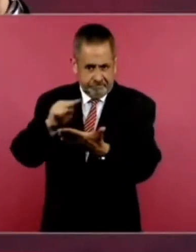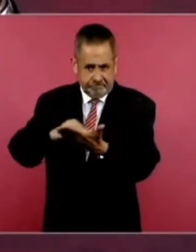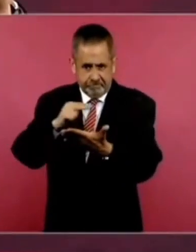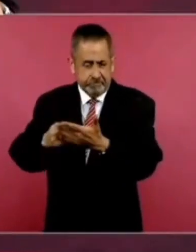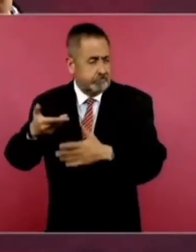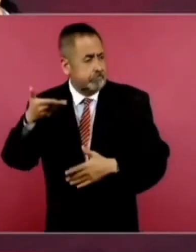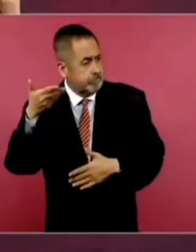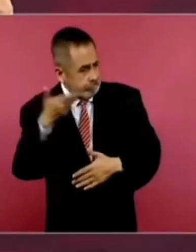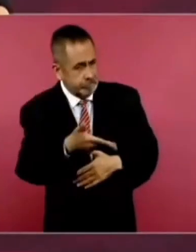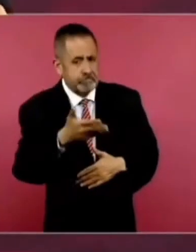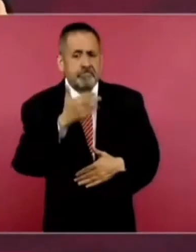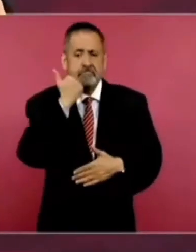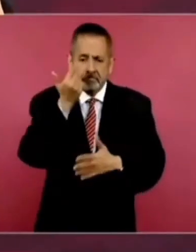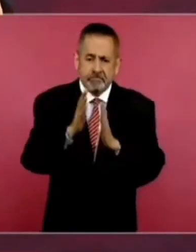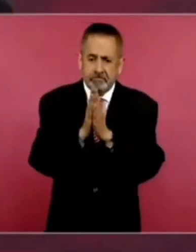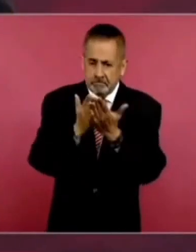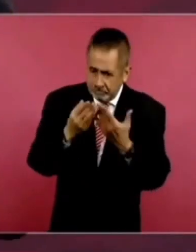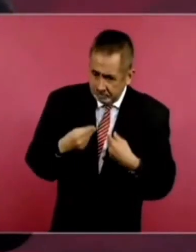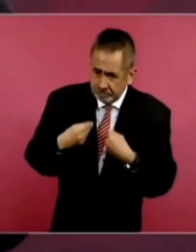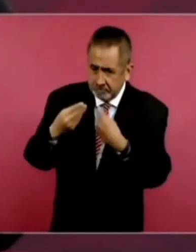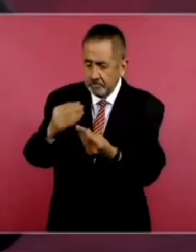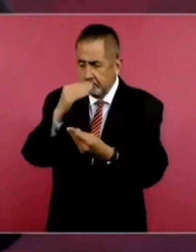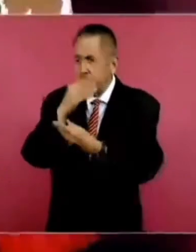solicitando los libros.